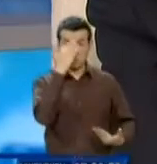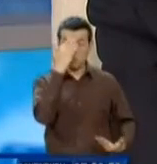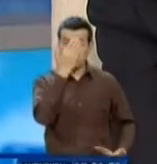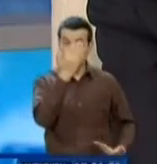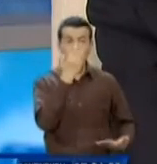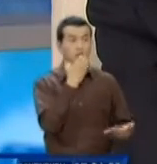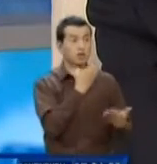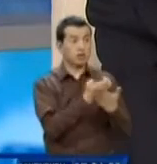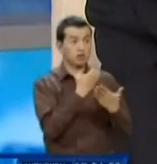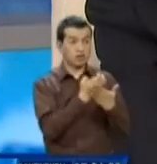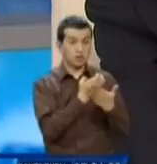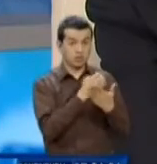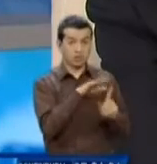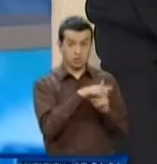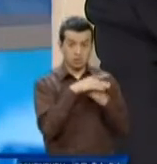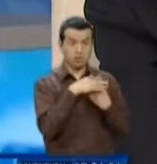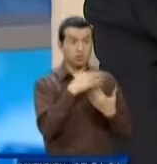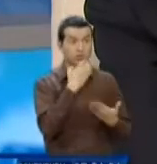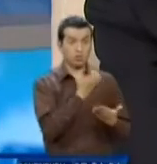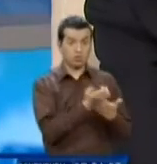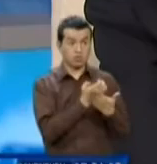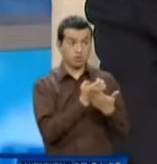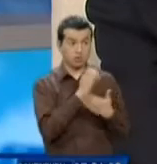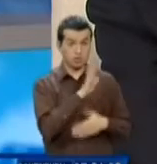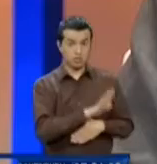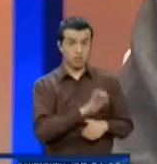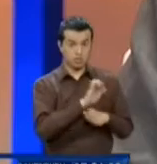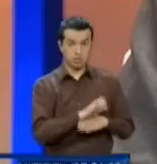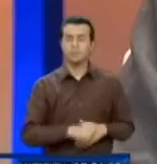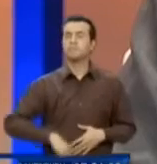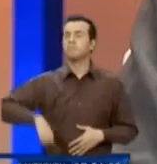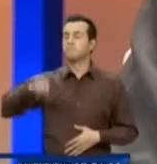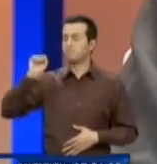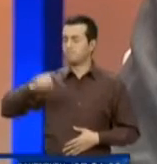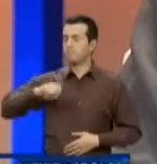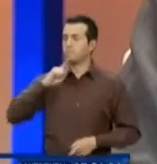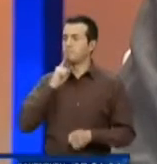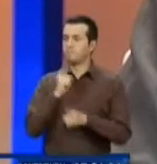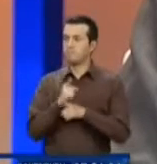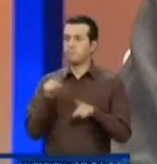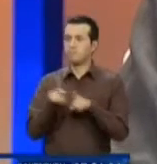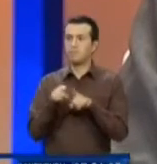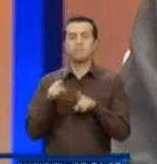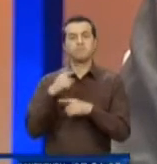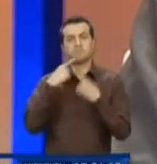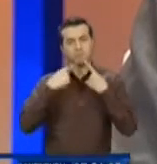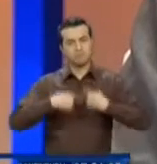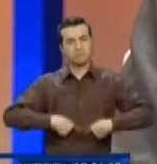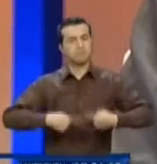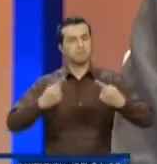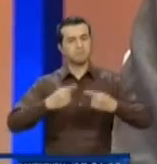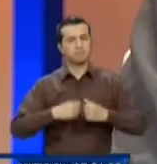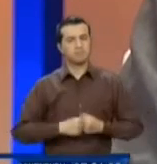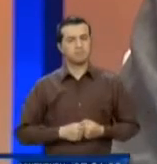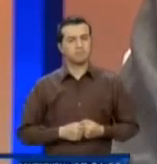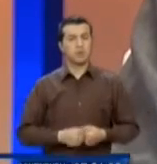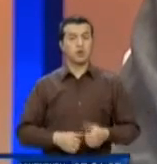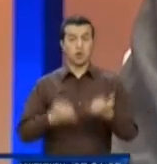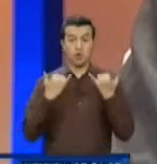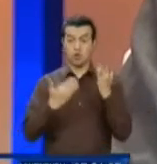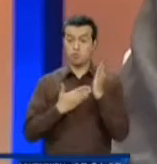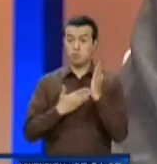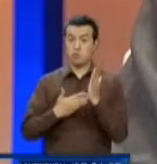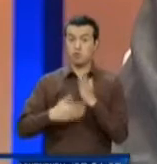económicas y políticas del país? Claro que sí, pero como le dije, ¿no? El modelo